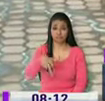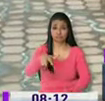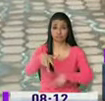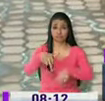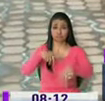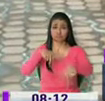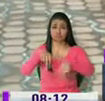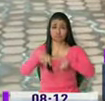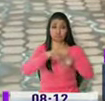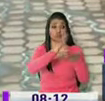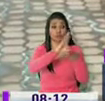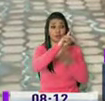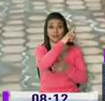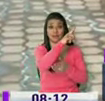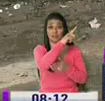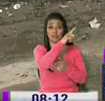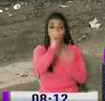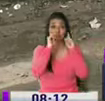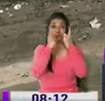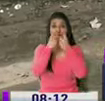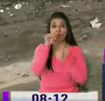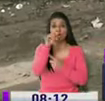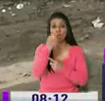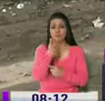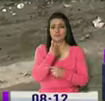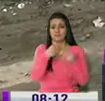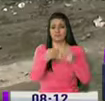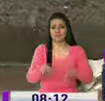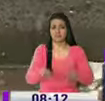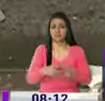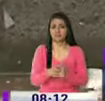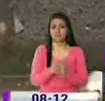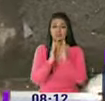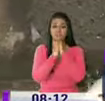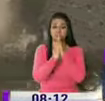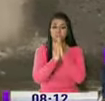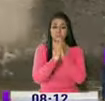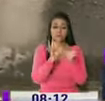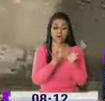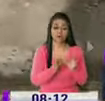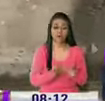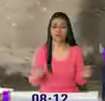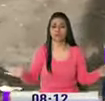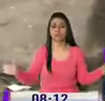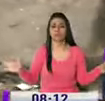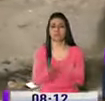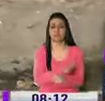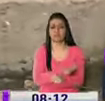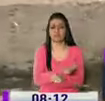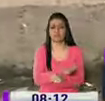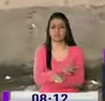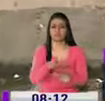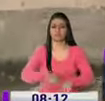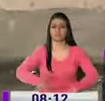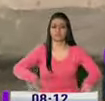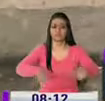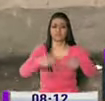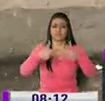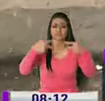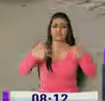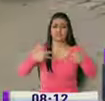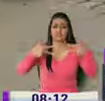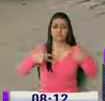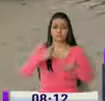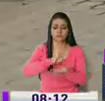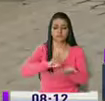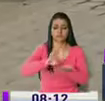al colegio que hay acá arriba en San Luis. La solicitud ciudadana es la reparación definitiva de la fuga de agua, ubicada en el sector de Chillo Gallo, en el barrio